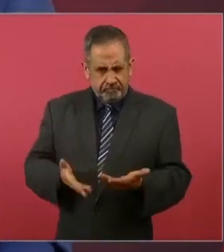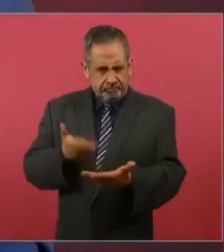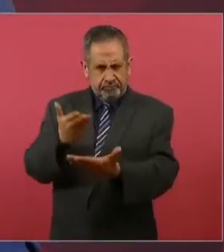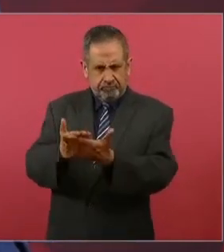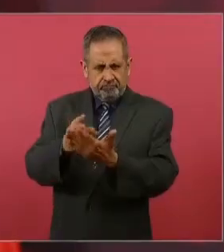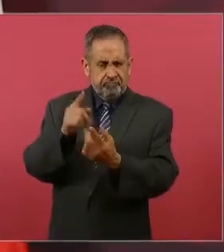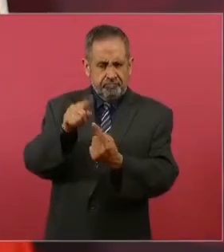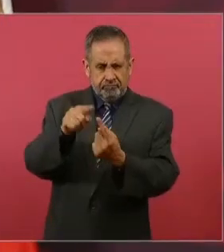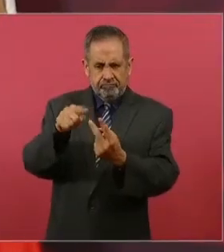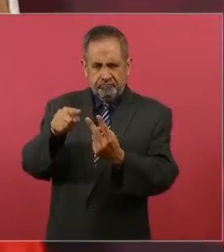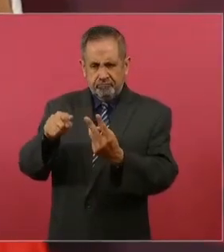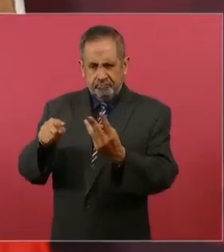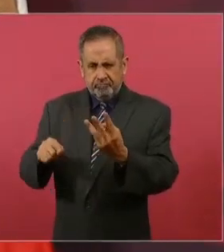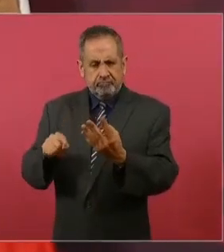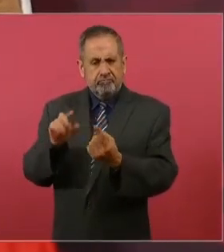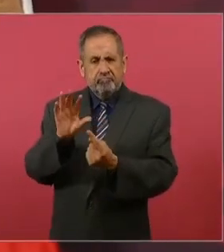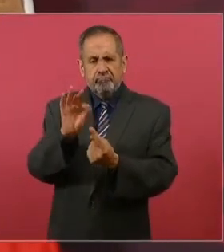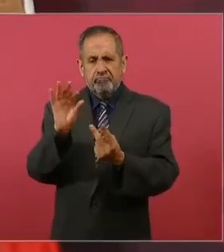presentar